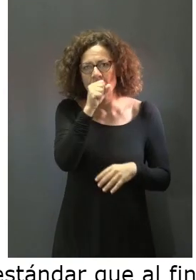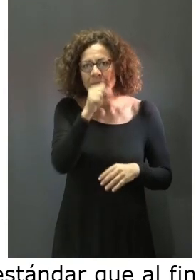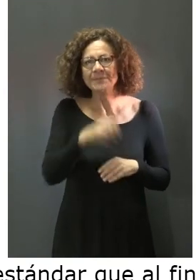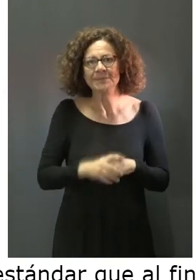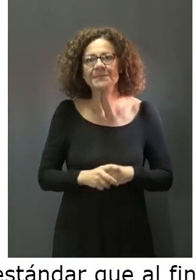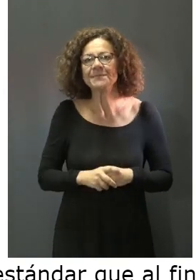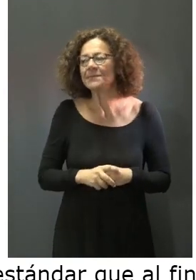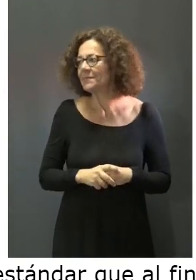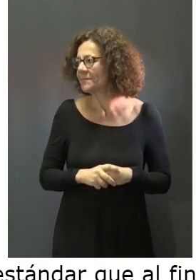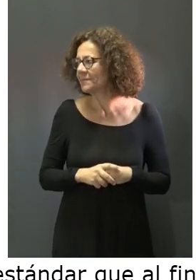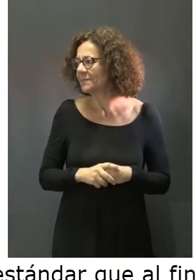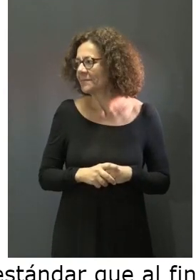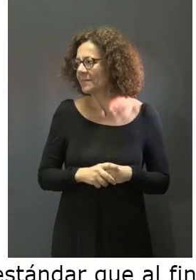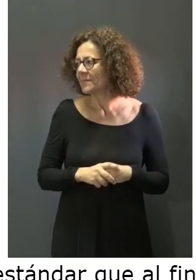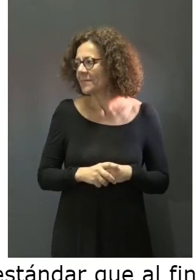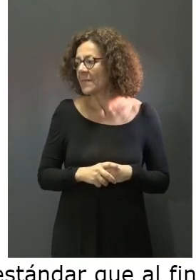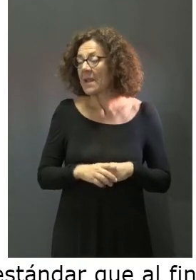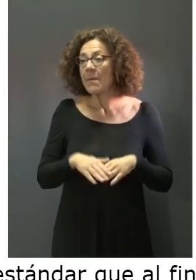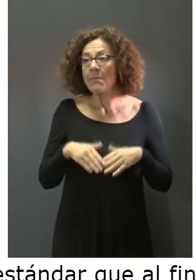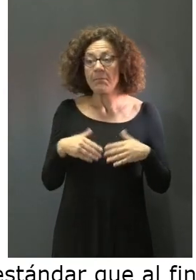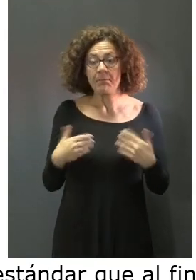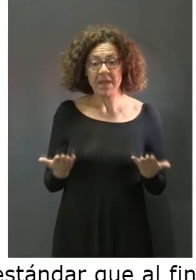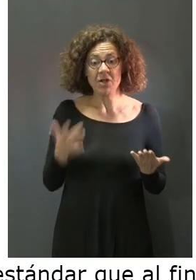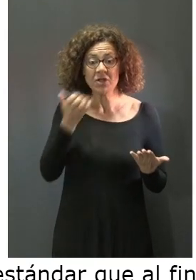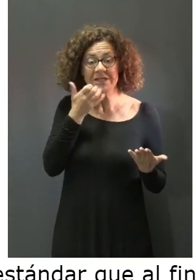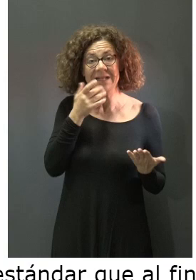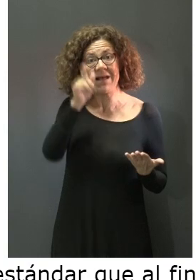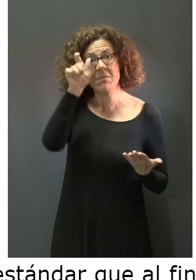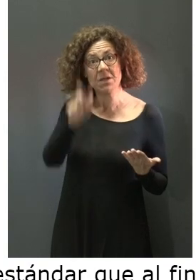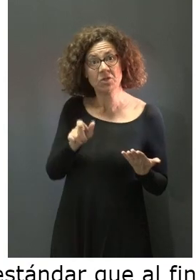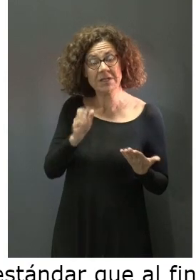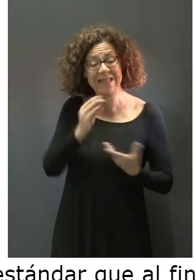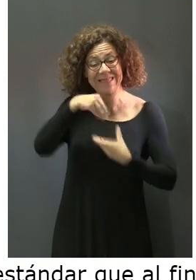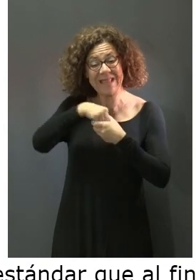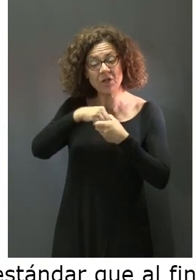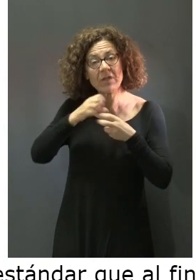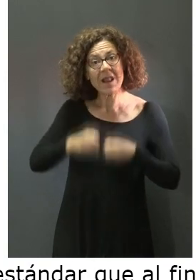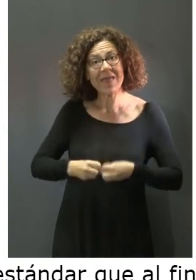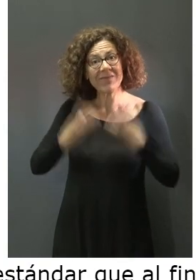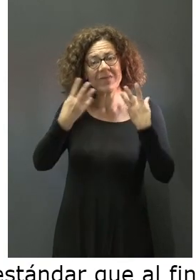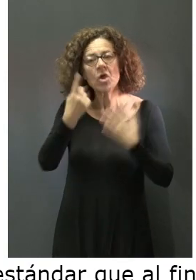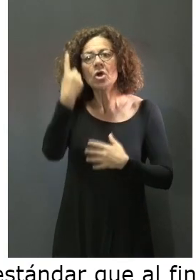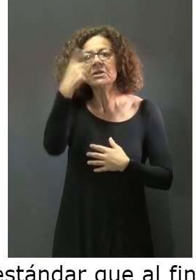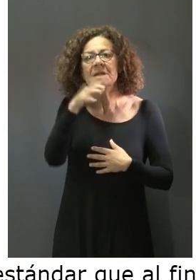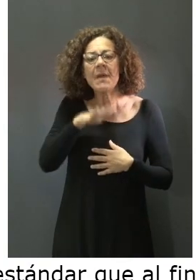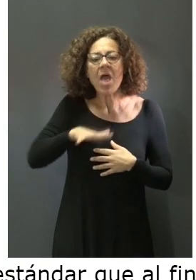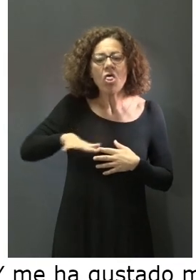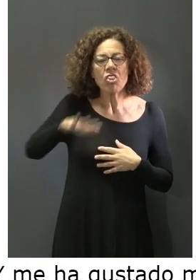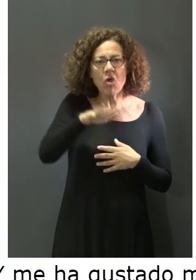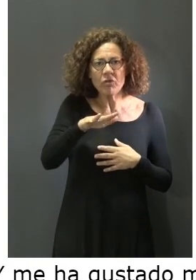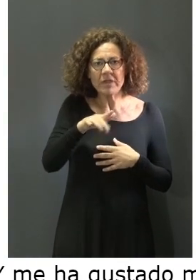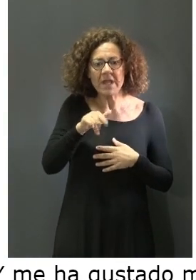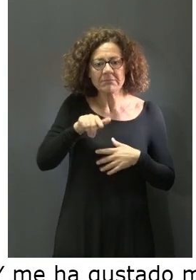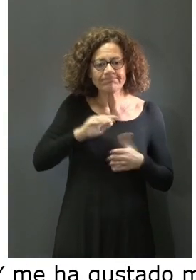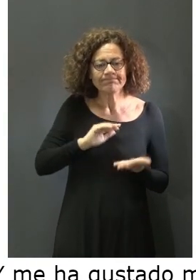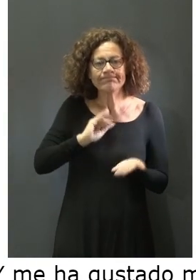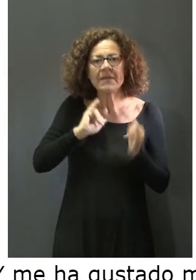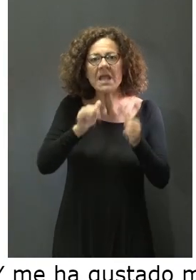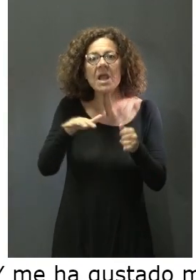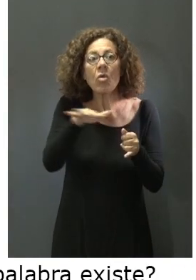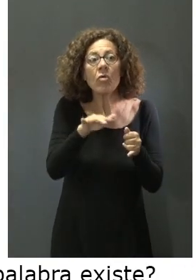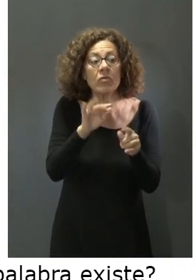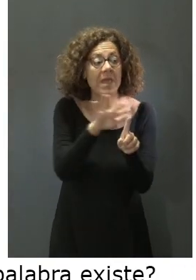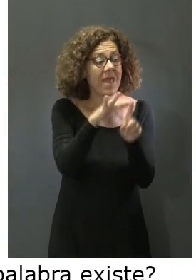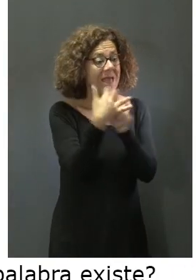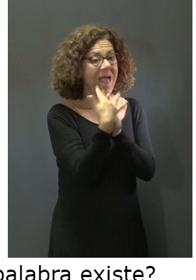ha notado, a mal asiento. Pero cuando esa persona está en el edificio es muy importante que esa persona sepa dónde está, en qué lugar se encuentra y qué hay a su